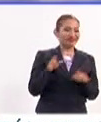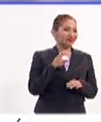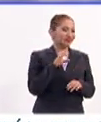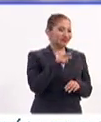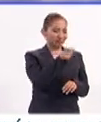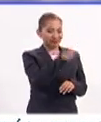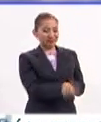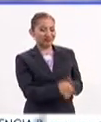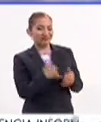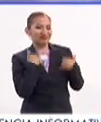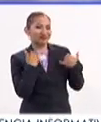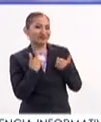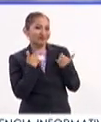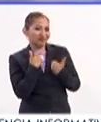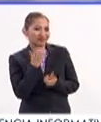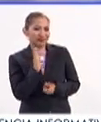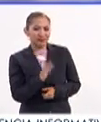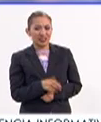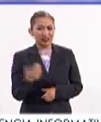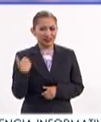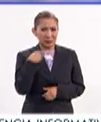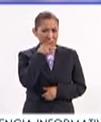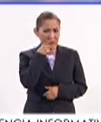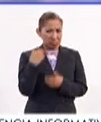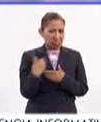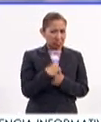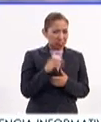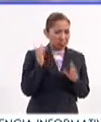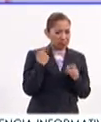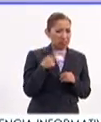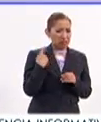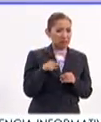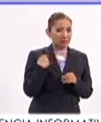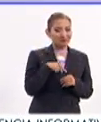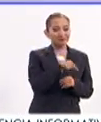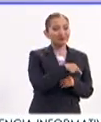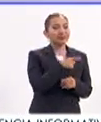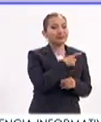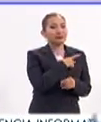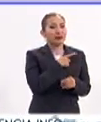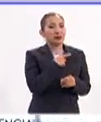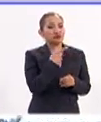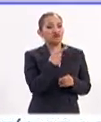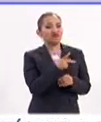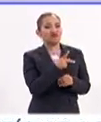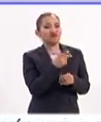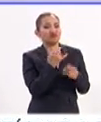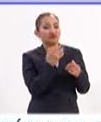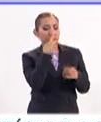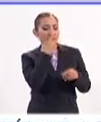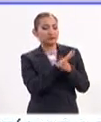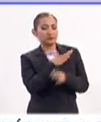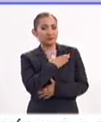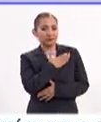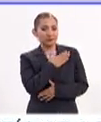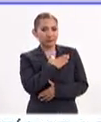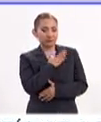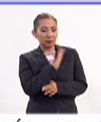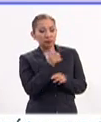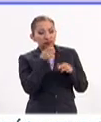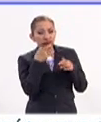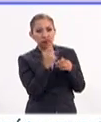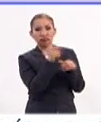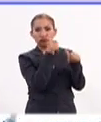con personas mayores de edad que se supone deberían ya tener pues una responsabilidad mucho